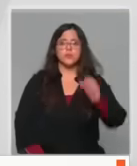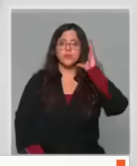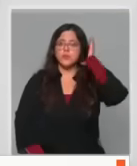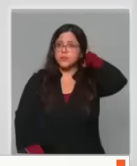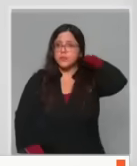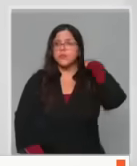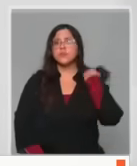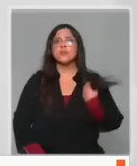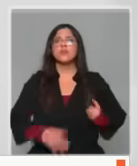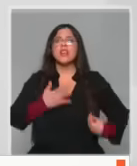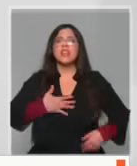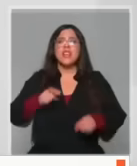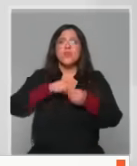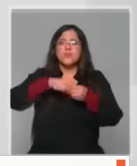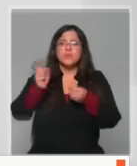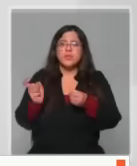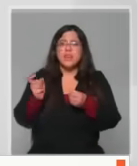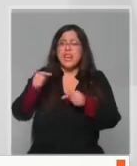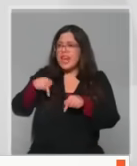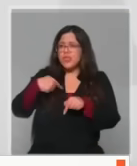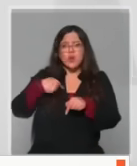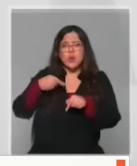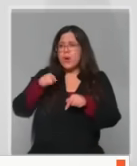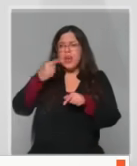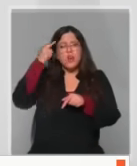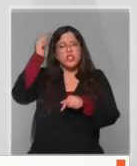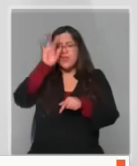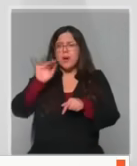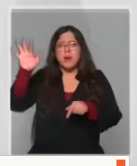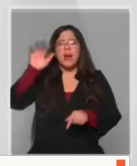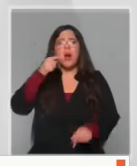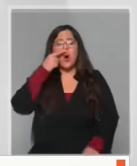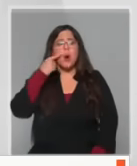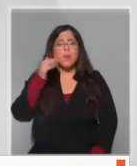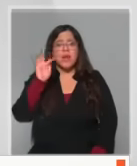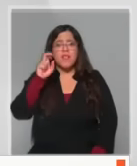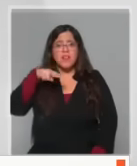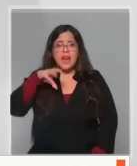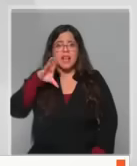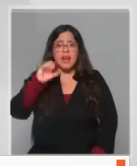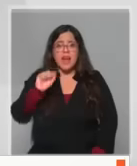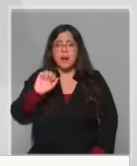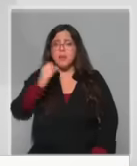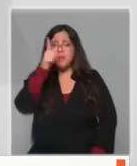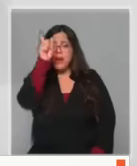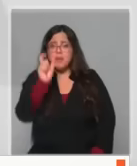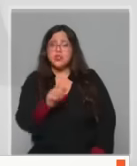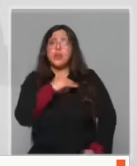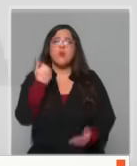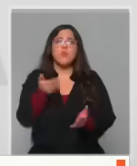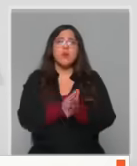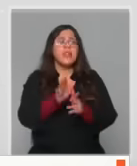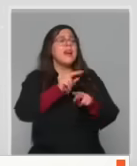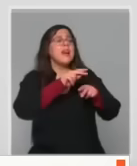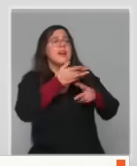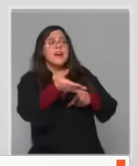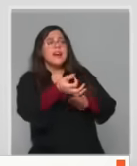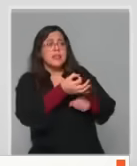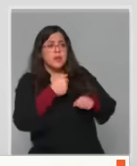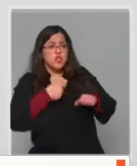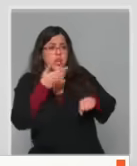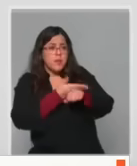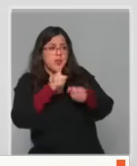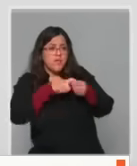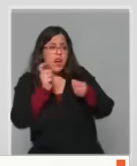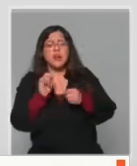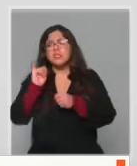Quiero la baja esto no fue como lo había imaginado dicen que el Vargas fue el primer muerto en años ya dime qué hago pido tu baja Sí